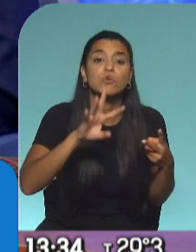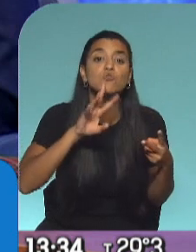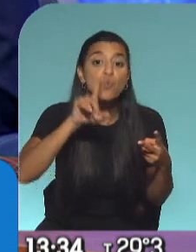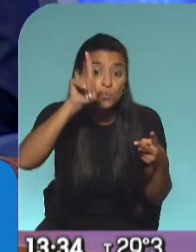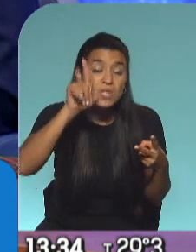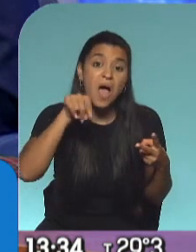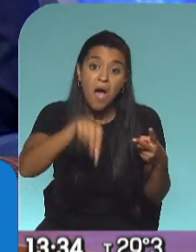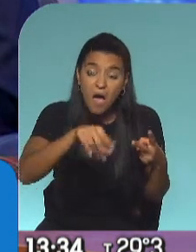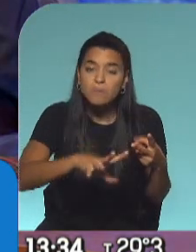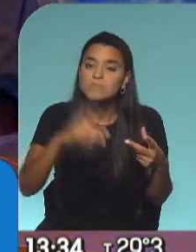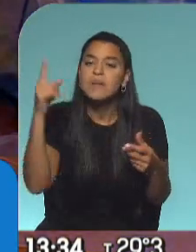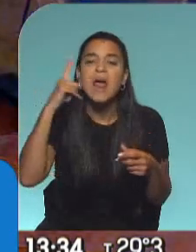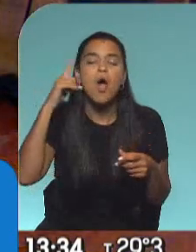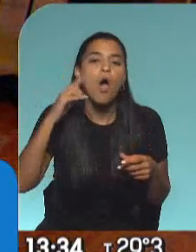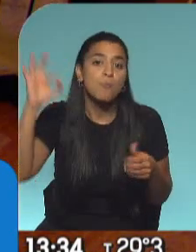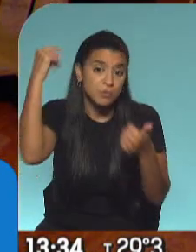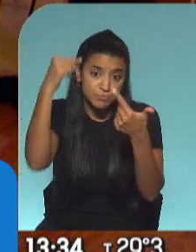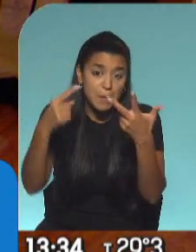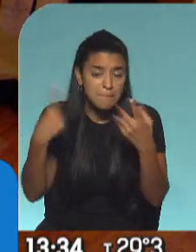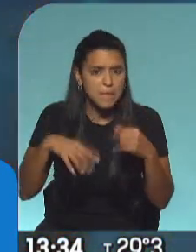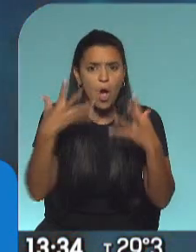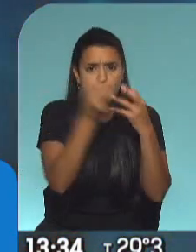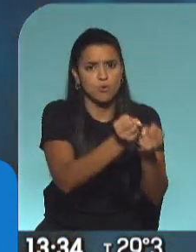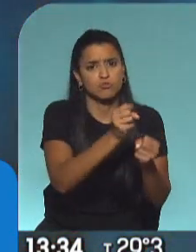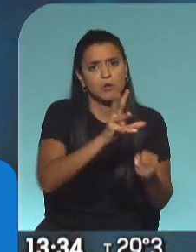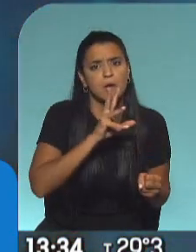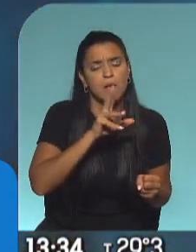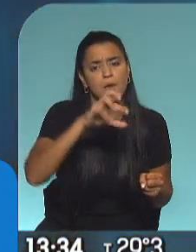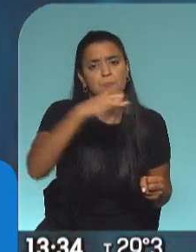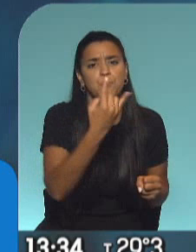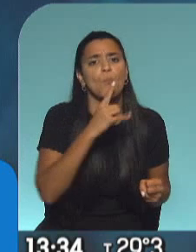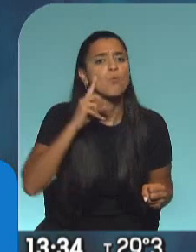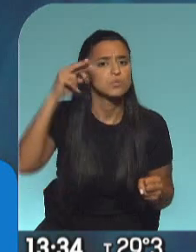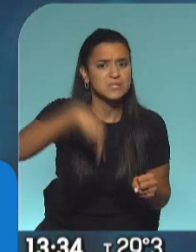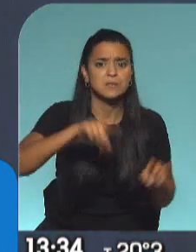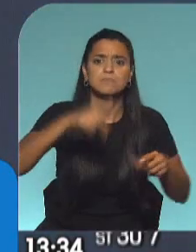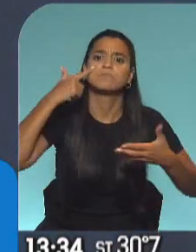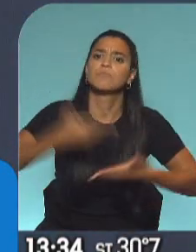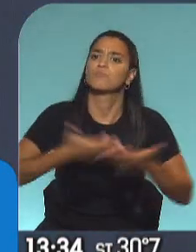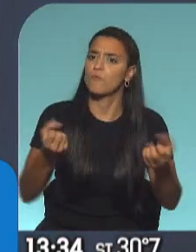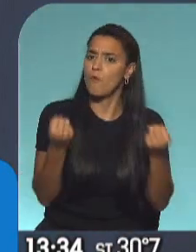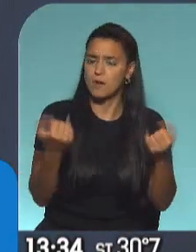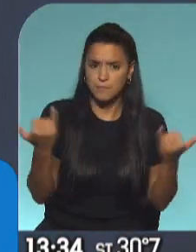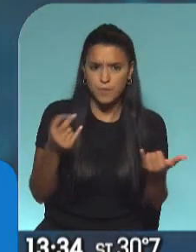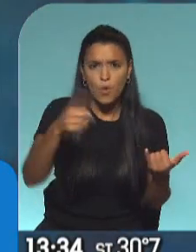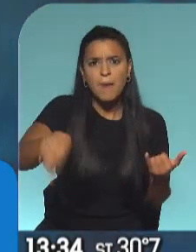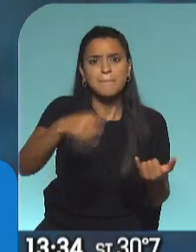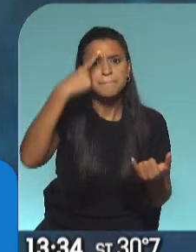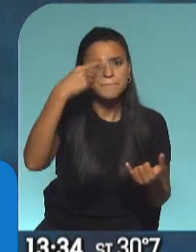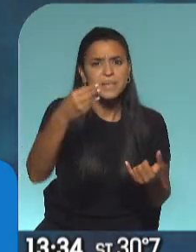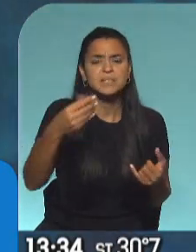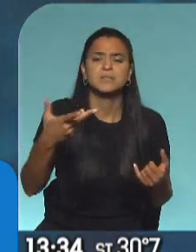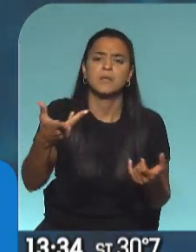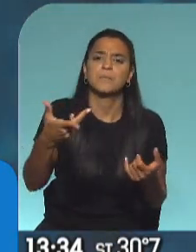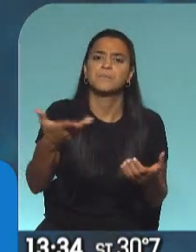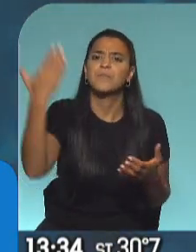por distintas razones, pero está dispuesta a seguirlo, y más cuando hacen este tipo de demostraciones de fuerza. Piensen lo que significa para un imperio